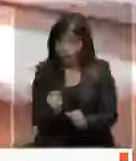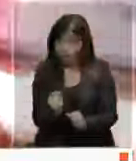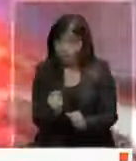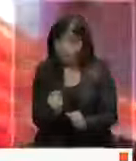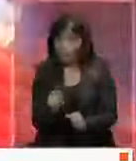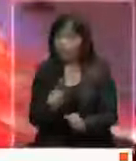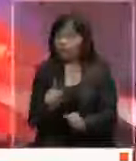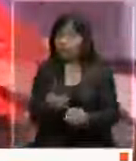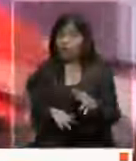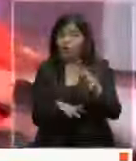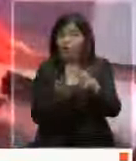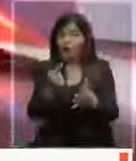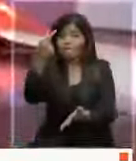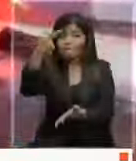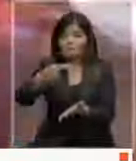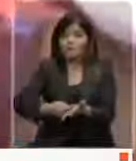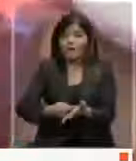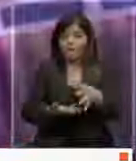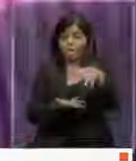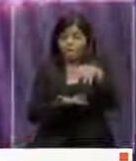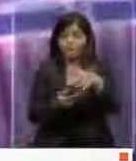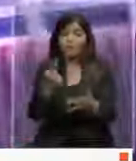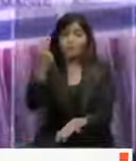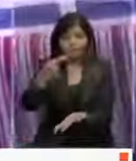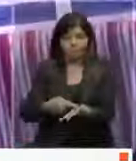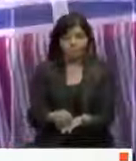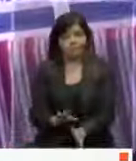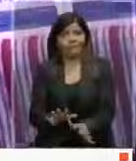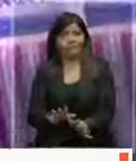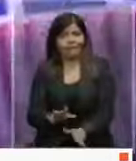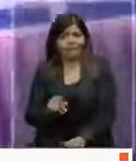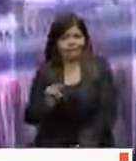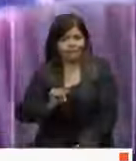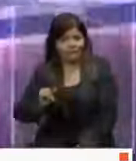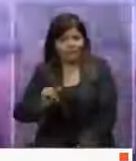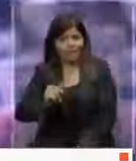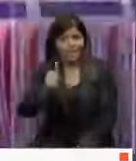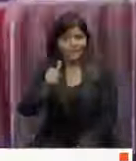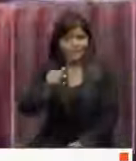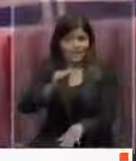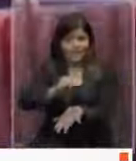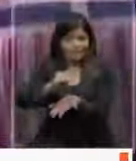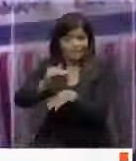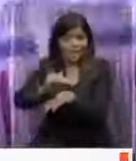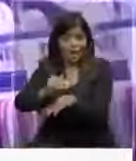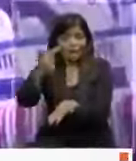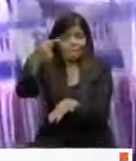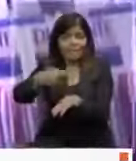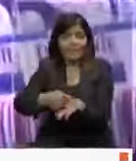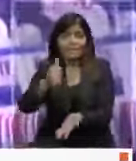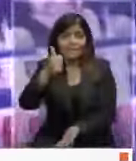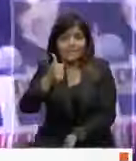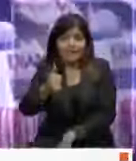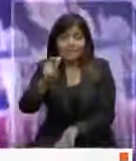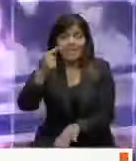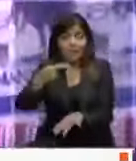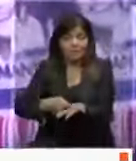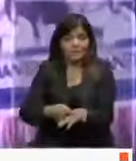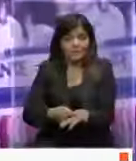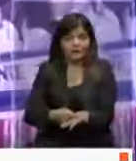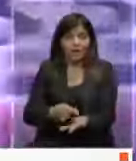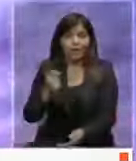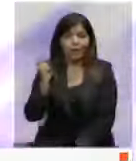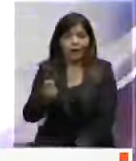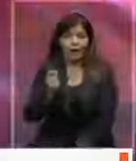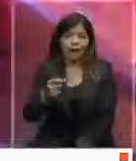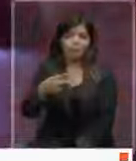el paquete sale luc el paquete así de barato seis productos de tintura en 1000 pes es decir pagamos menos